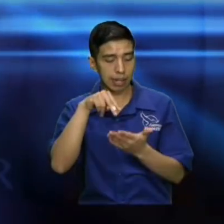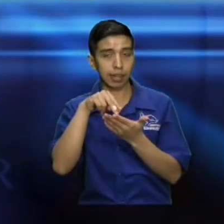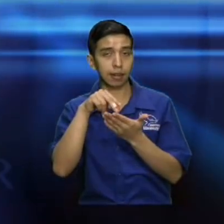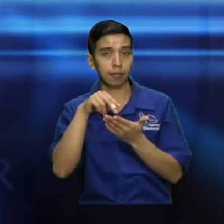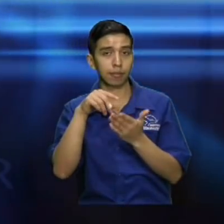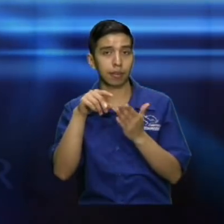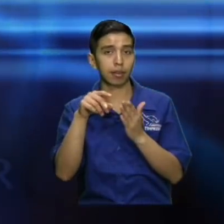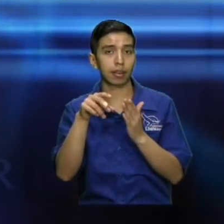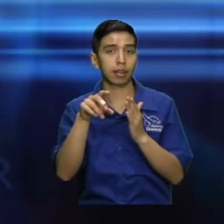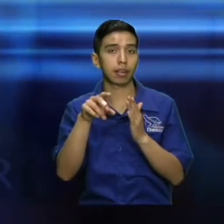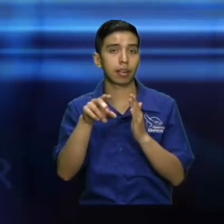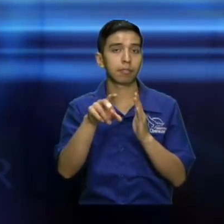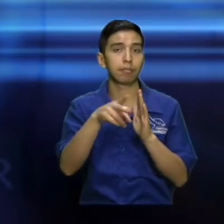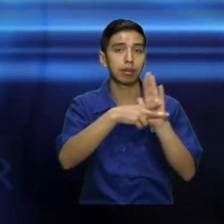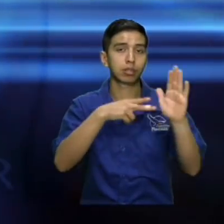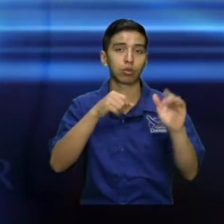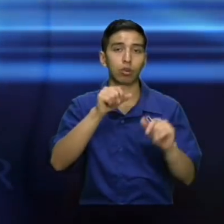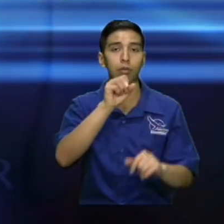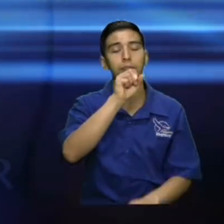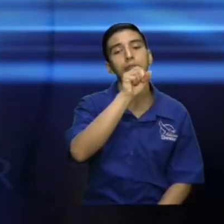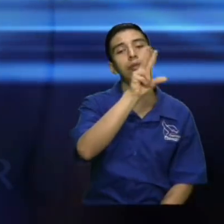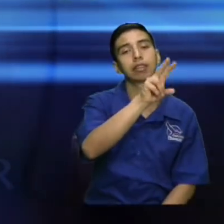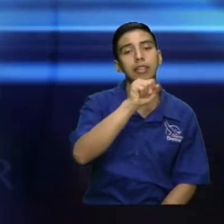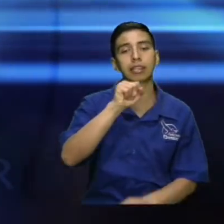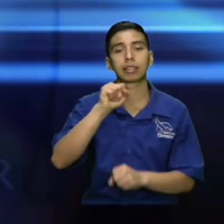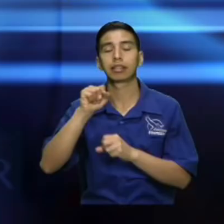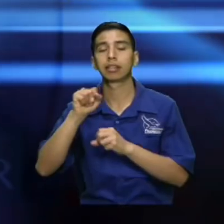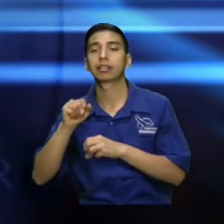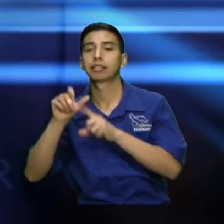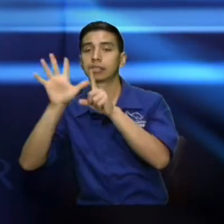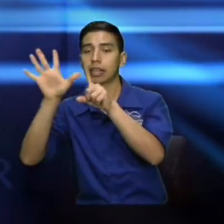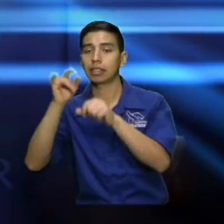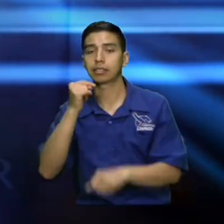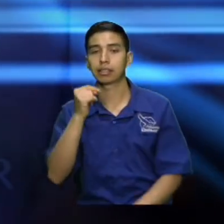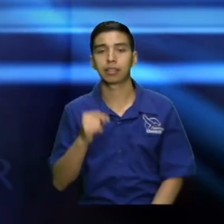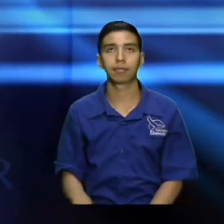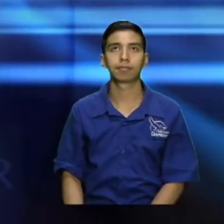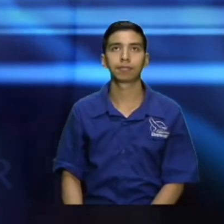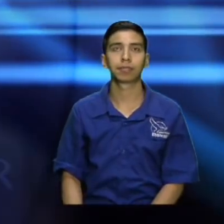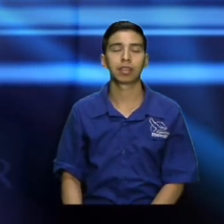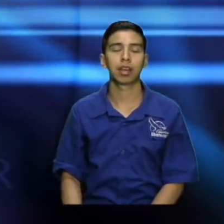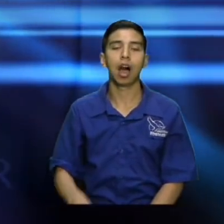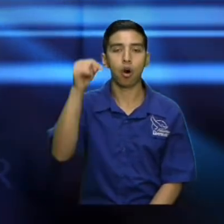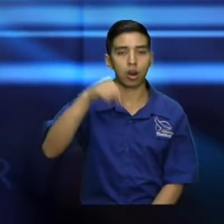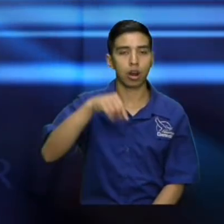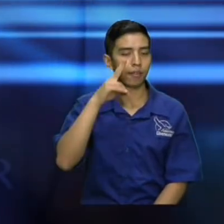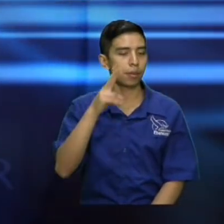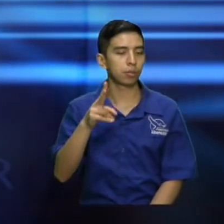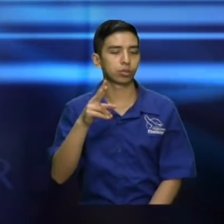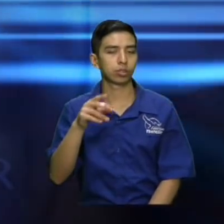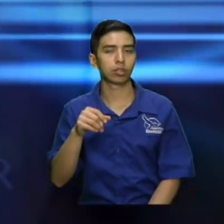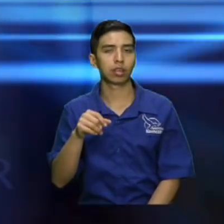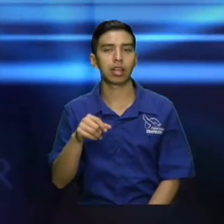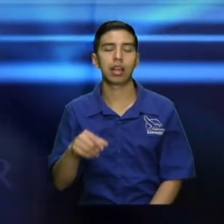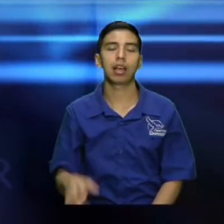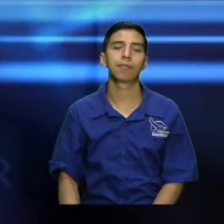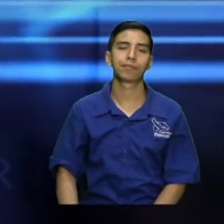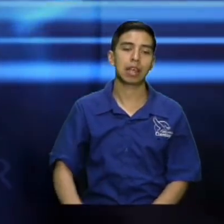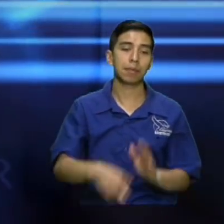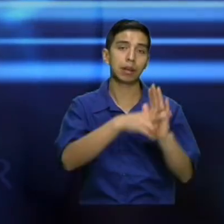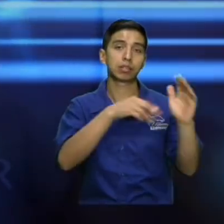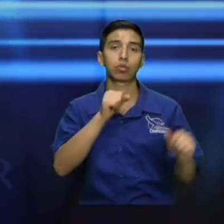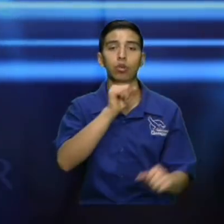Ahora miremos el 27. O sea, parece ping pong. A ese que estamos